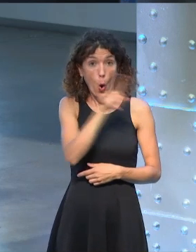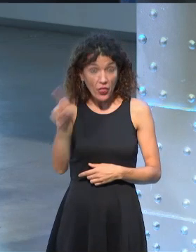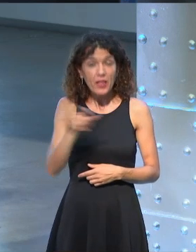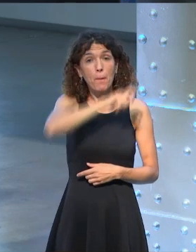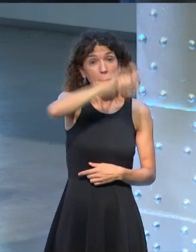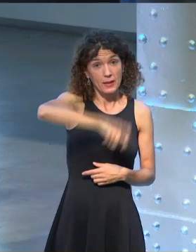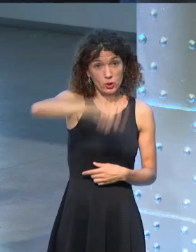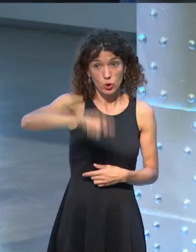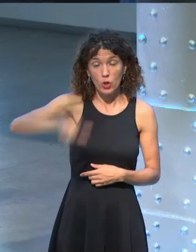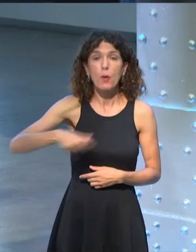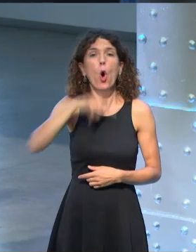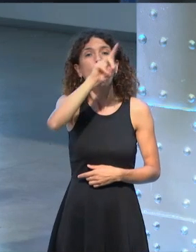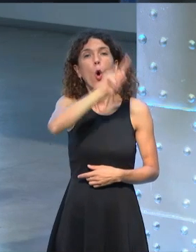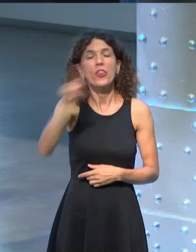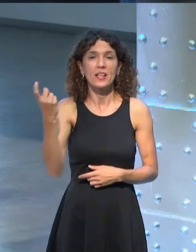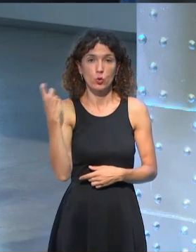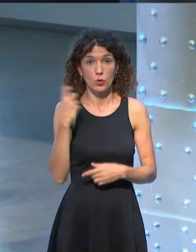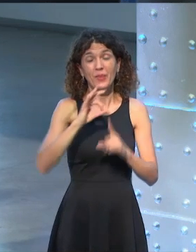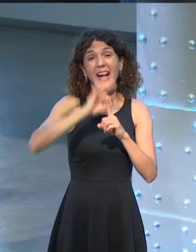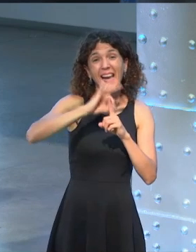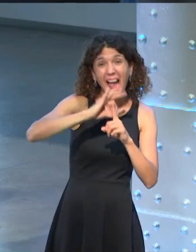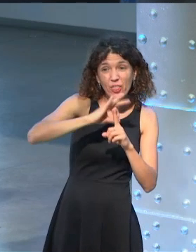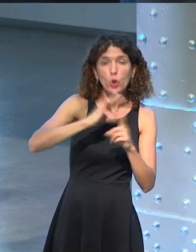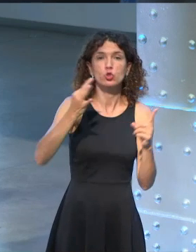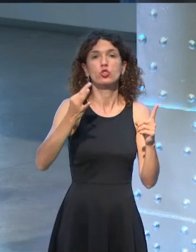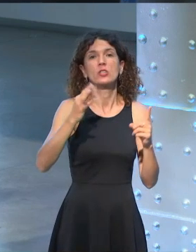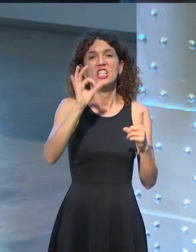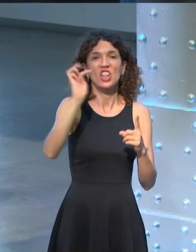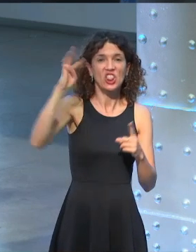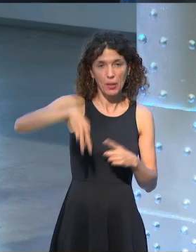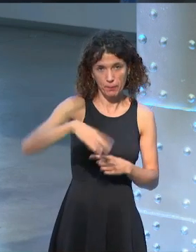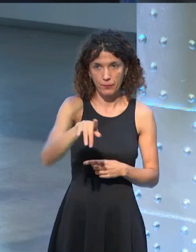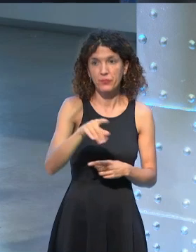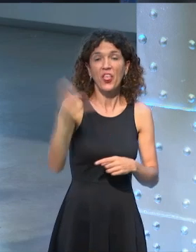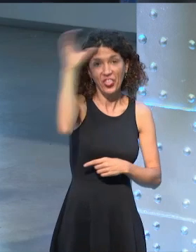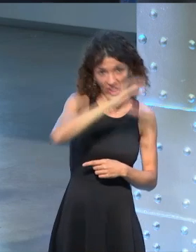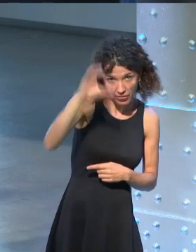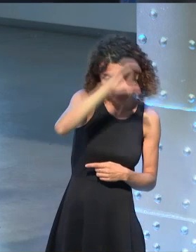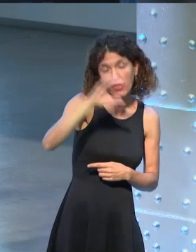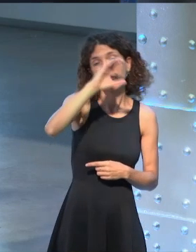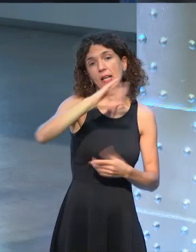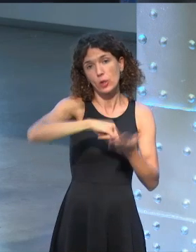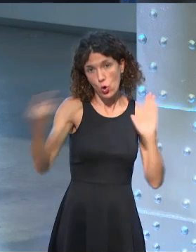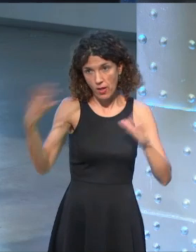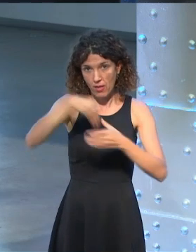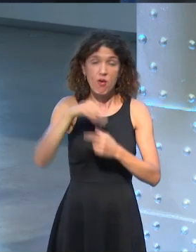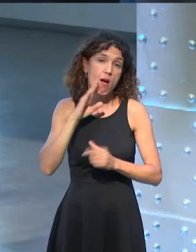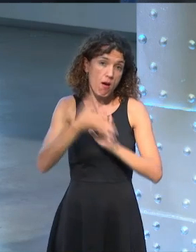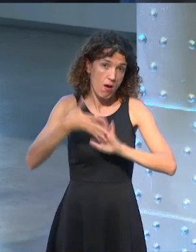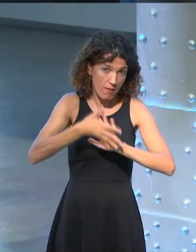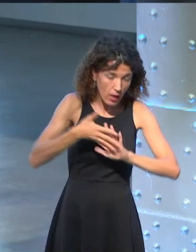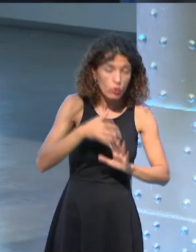11 estudiantes de grados STEM, grados de ciencia y tecnología, como he